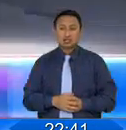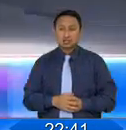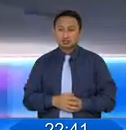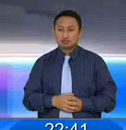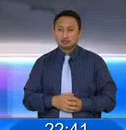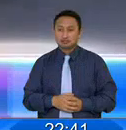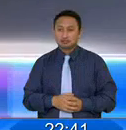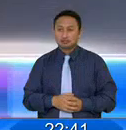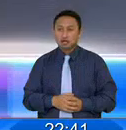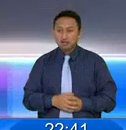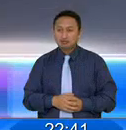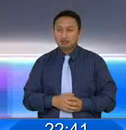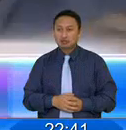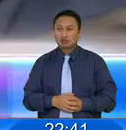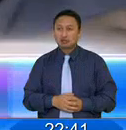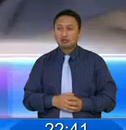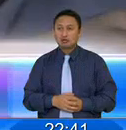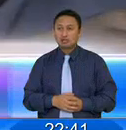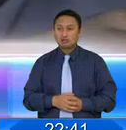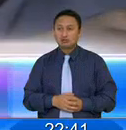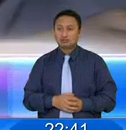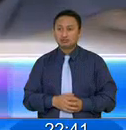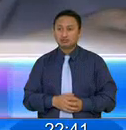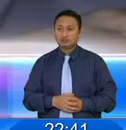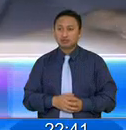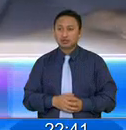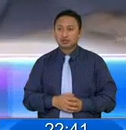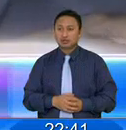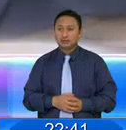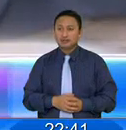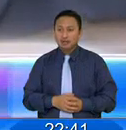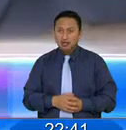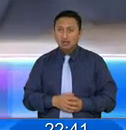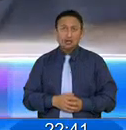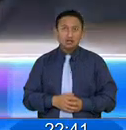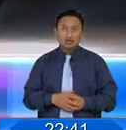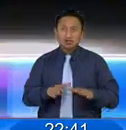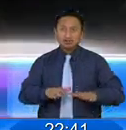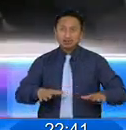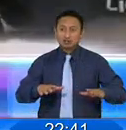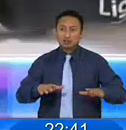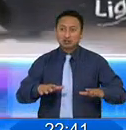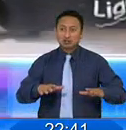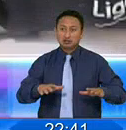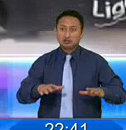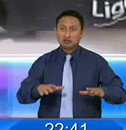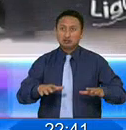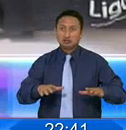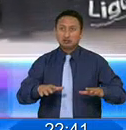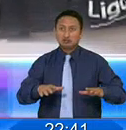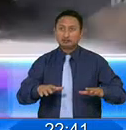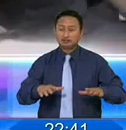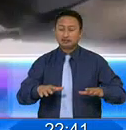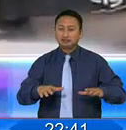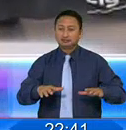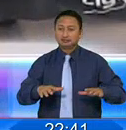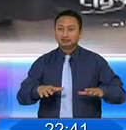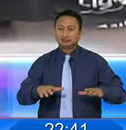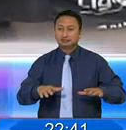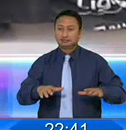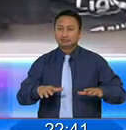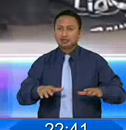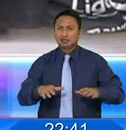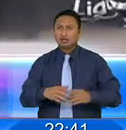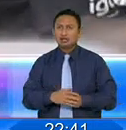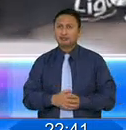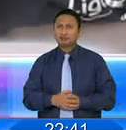entender por su inocencia de niño, que su presente no debería ser así. Sin embargo, sonríe, pues en medio de la